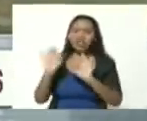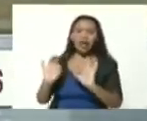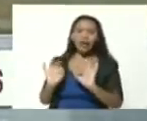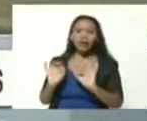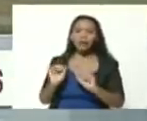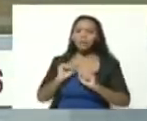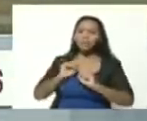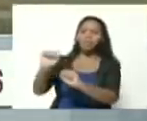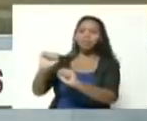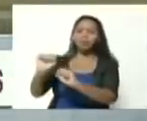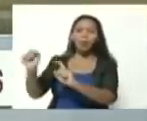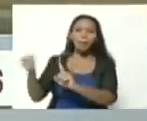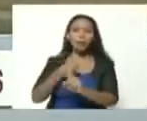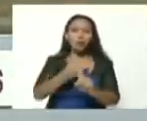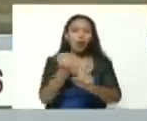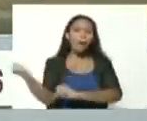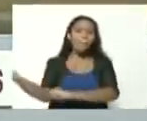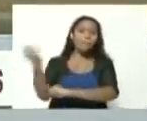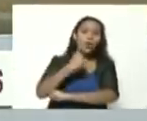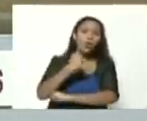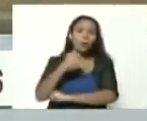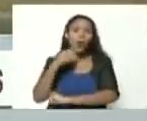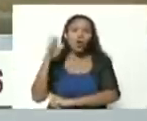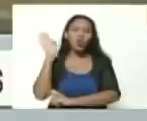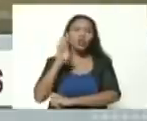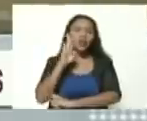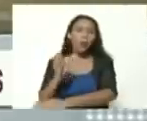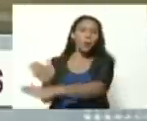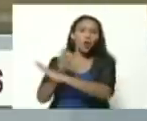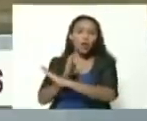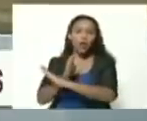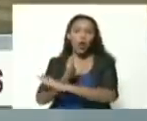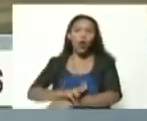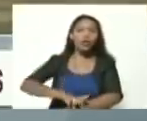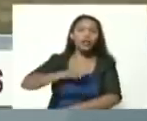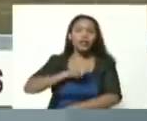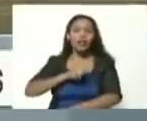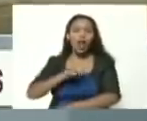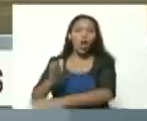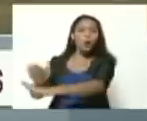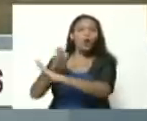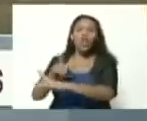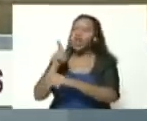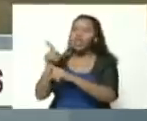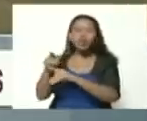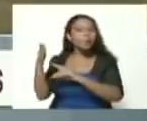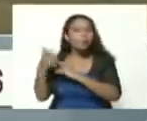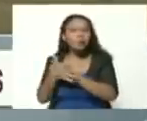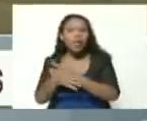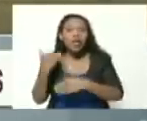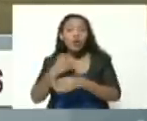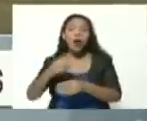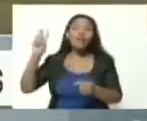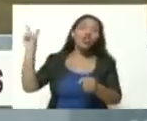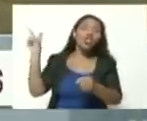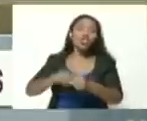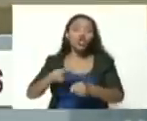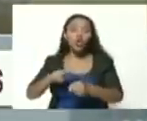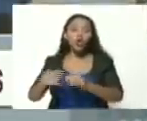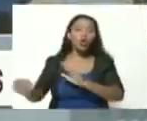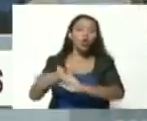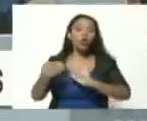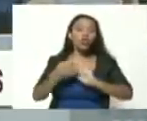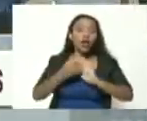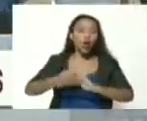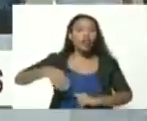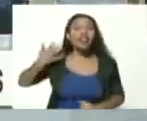dejarse someter ni derrotar por los groseros bloqueos criminales. Los bloqueos son un crimen, son contrarios al